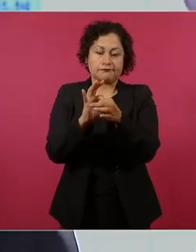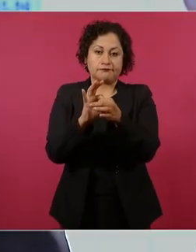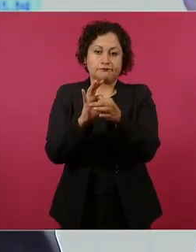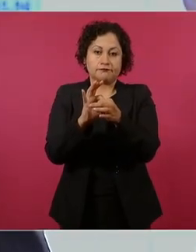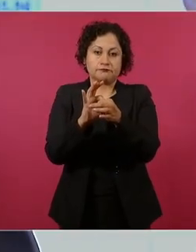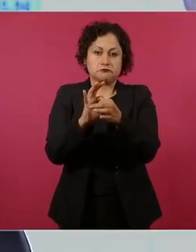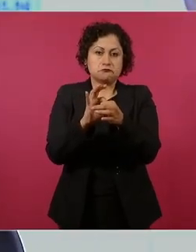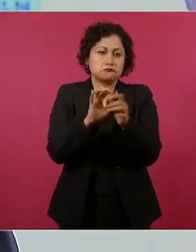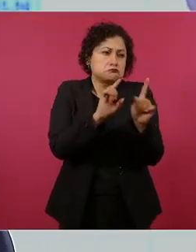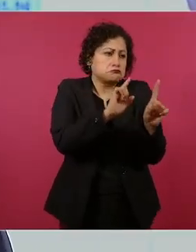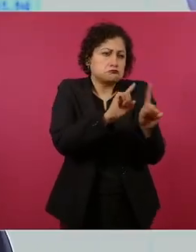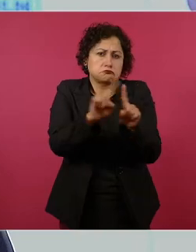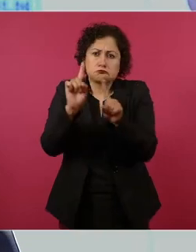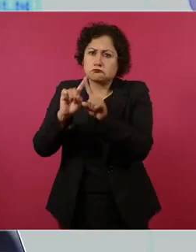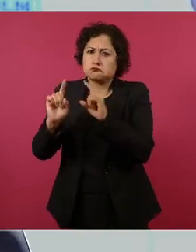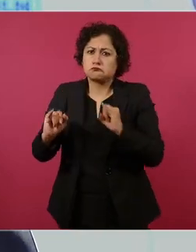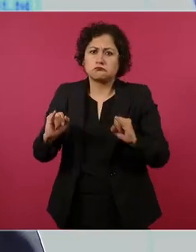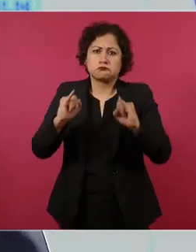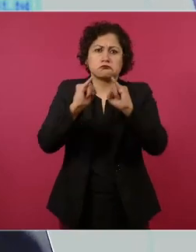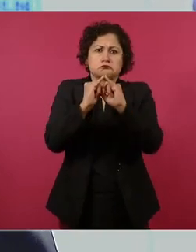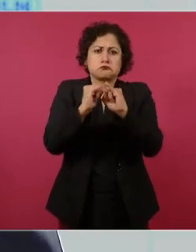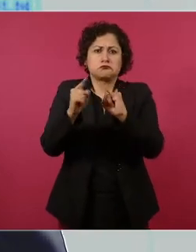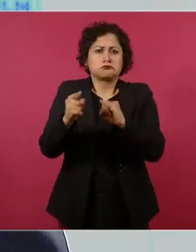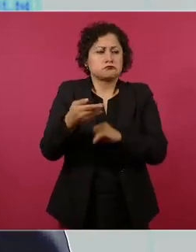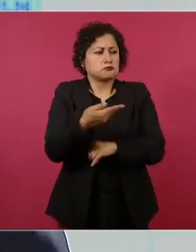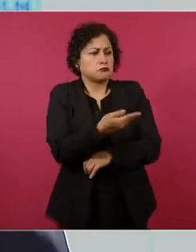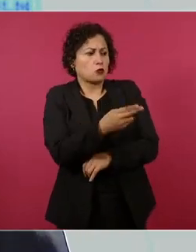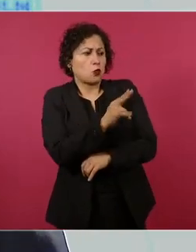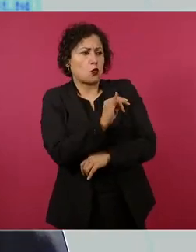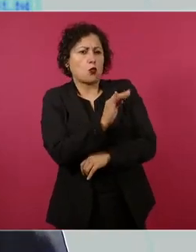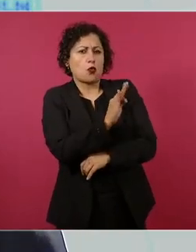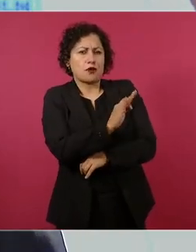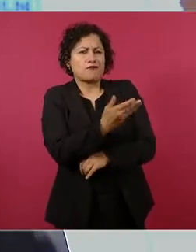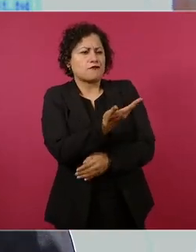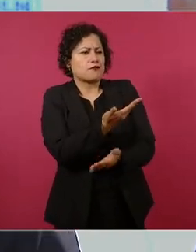la información que el sistema financiero le provee a la UIF.